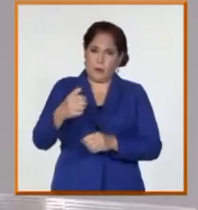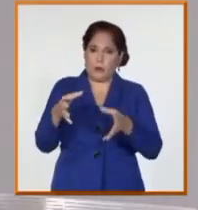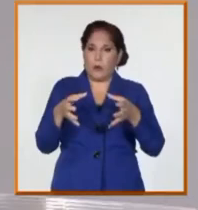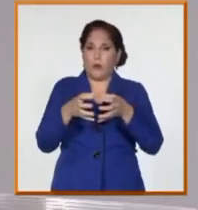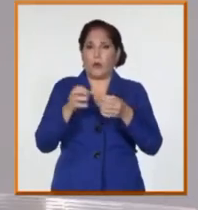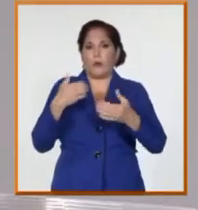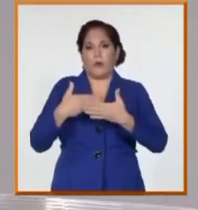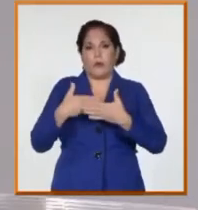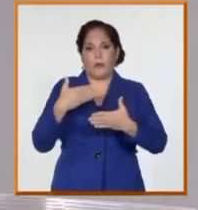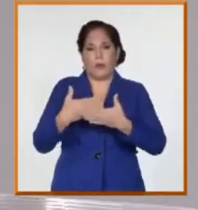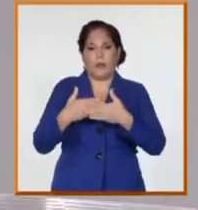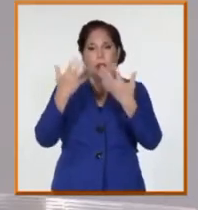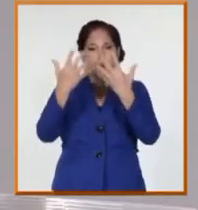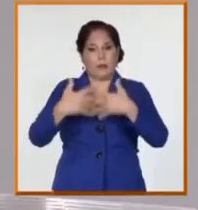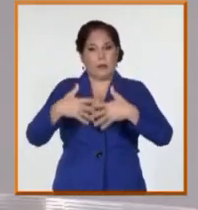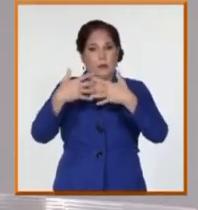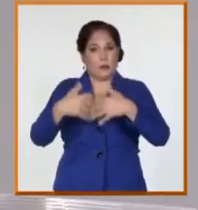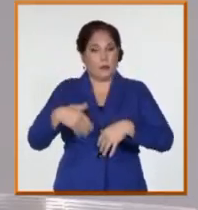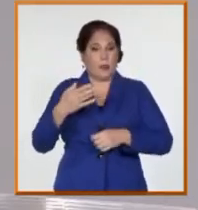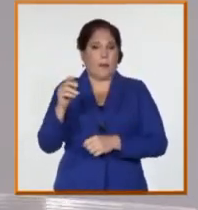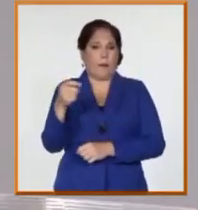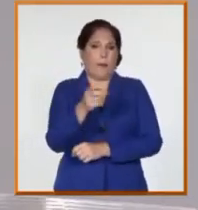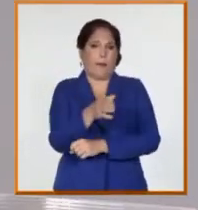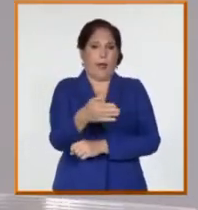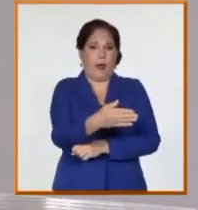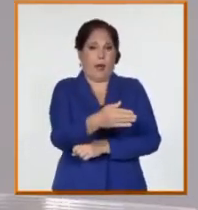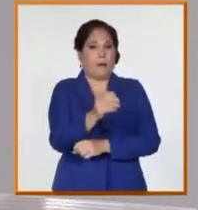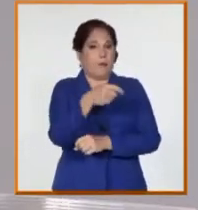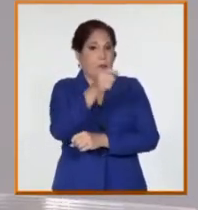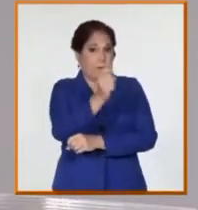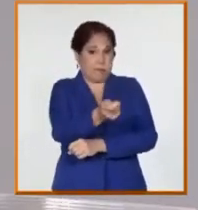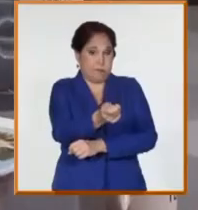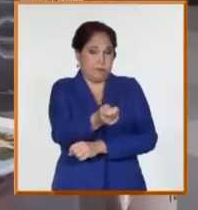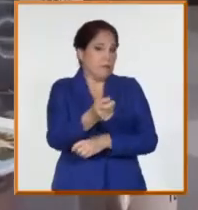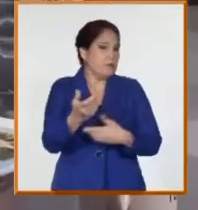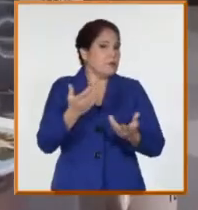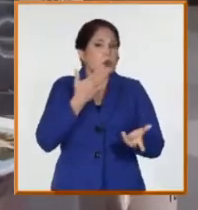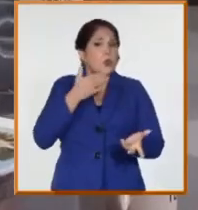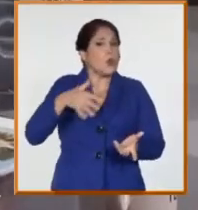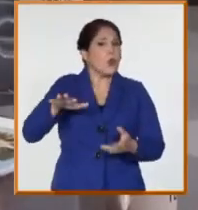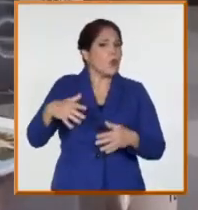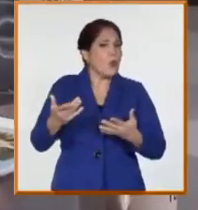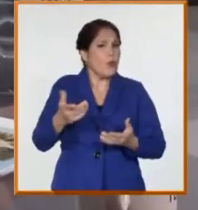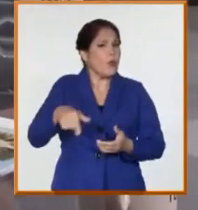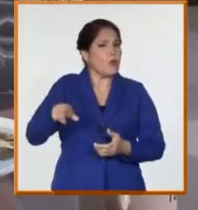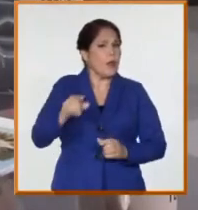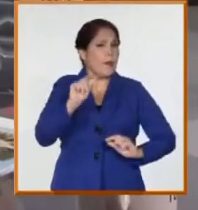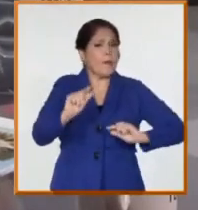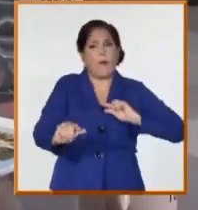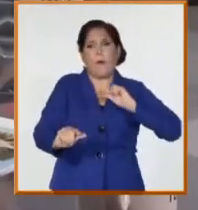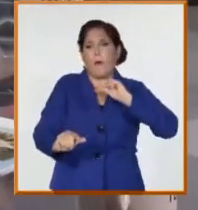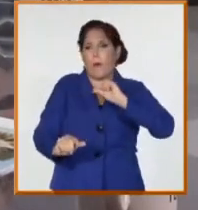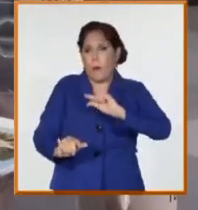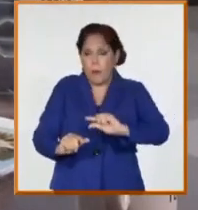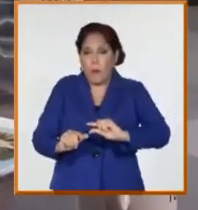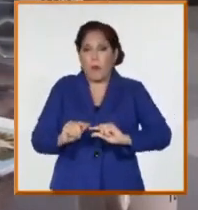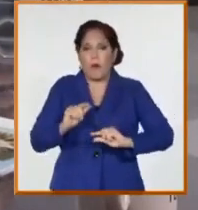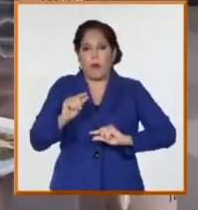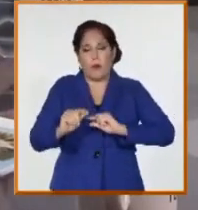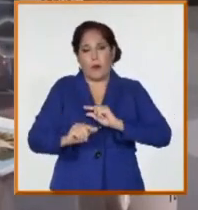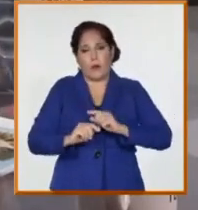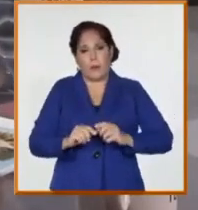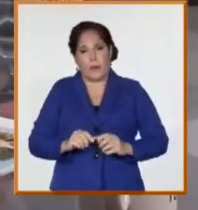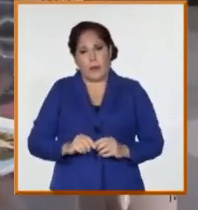empresarial de la industria pesquera para que nos explique un poco Cómo se ha podido ir implementando con gradualidad